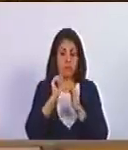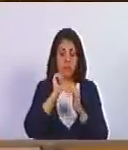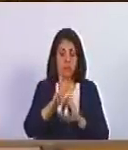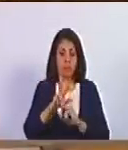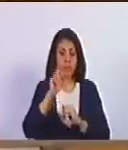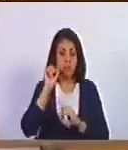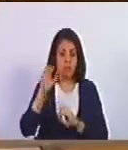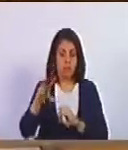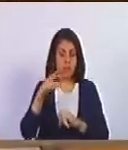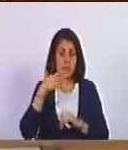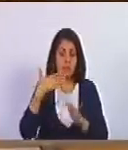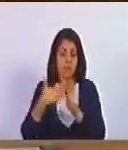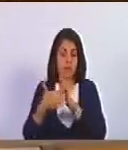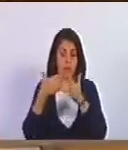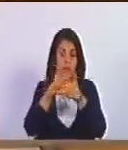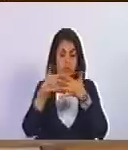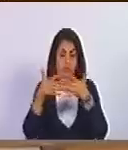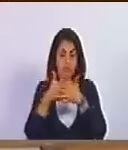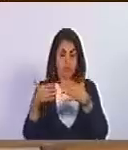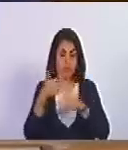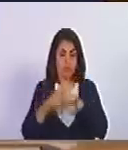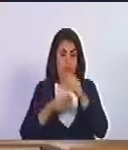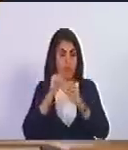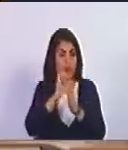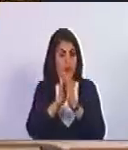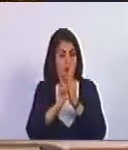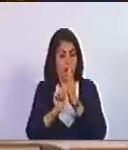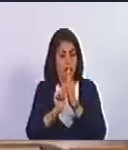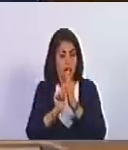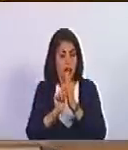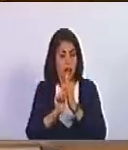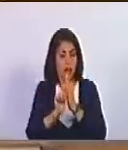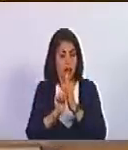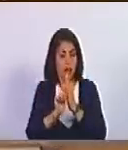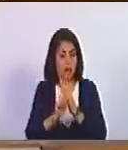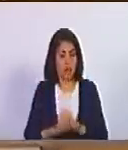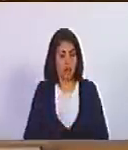artículo 33, el cual queda redactado en los siguientes términos. Secretaria.